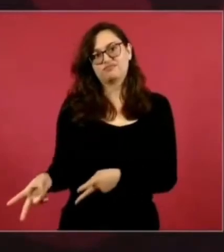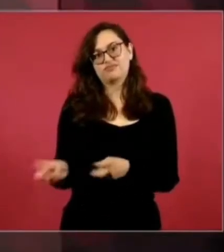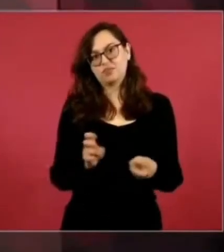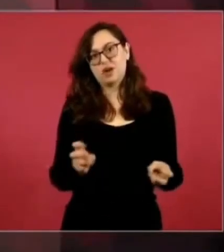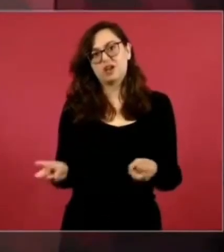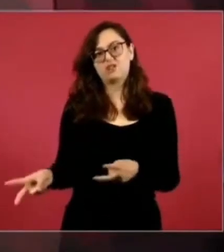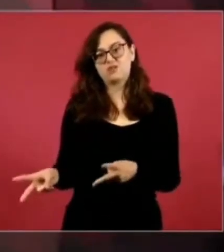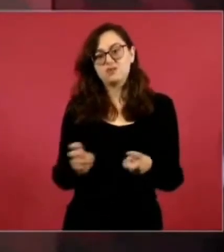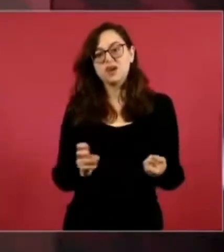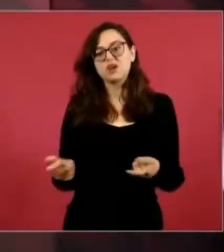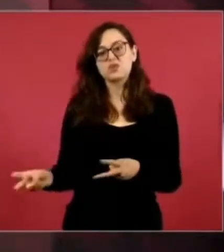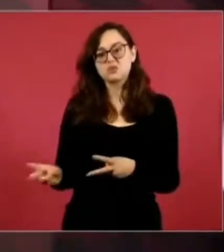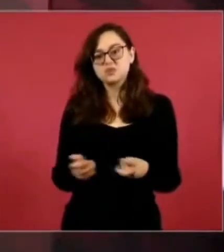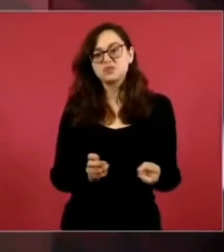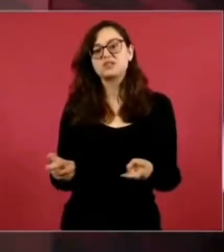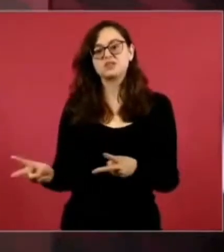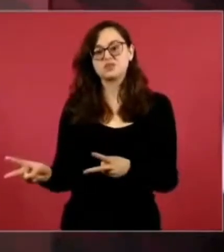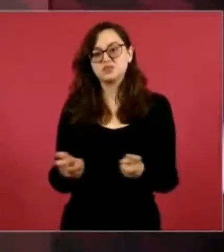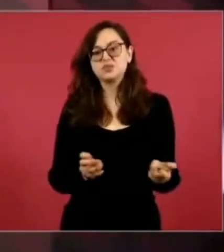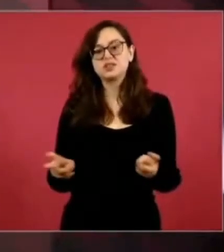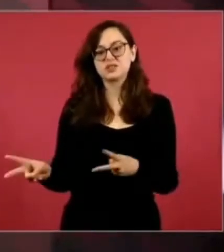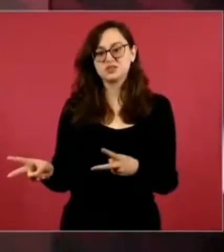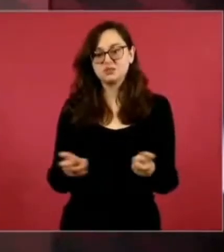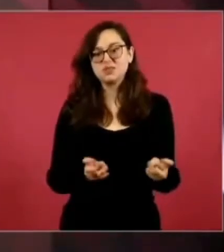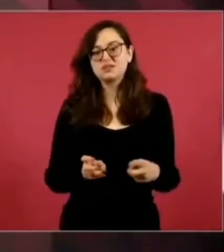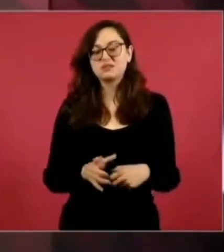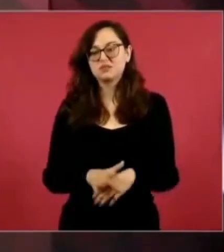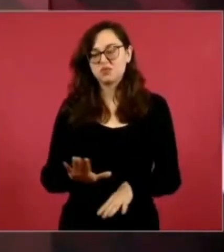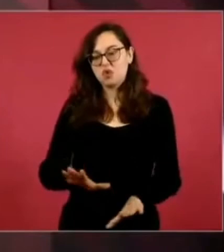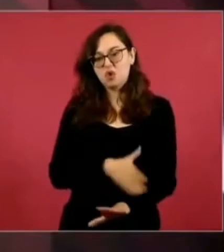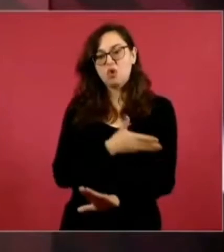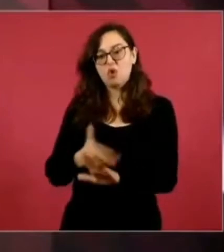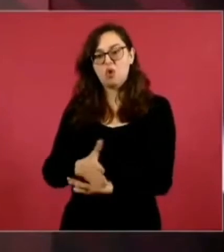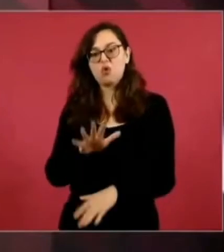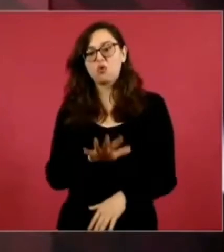México y a oprimir al pueblo.